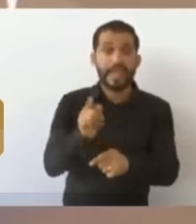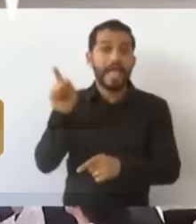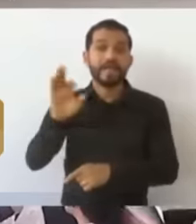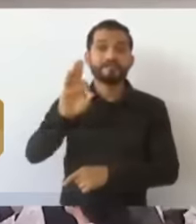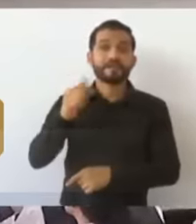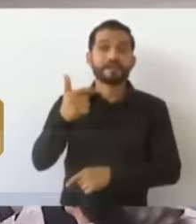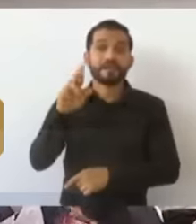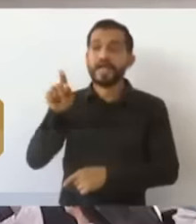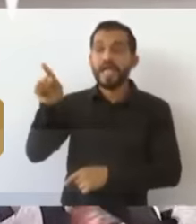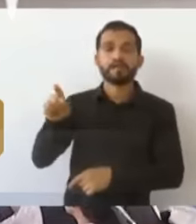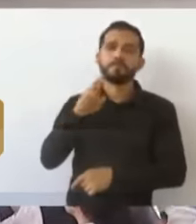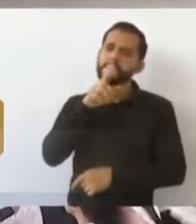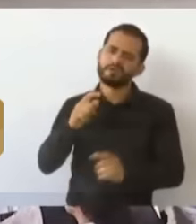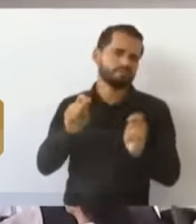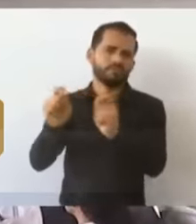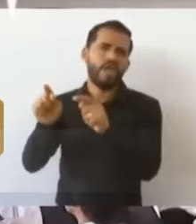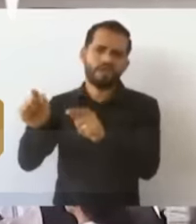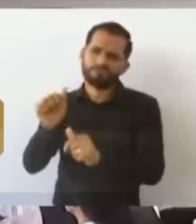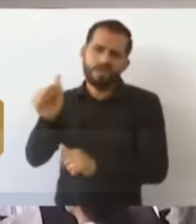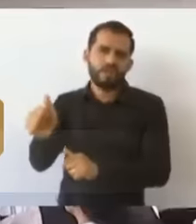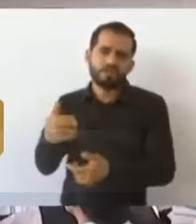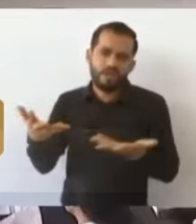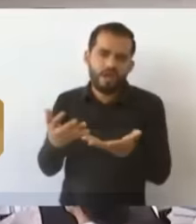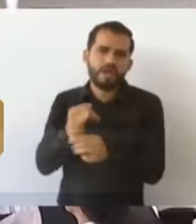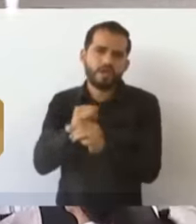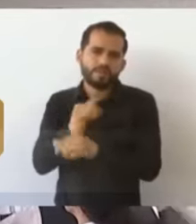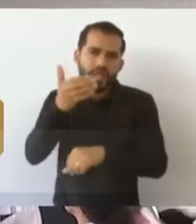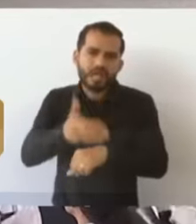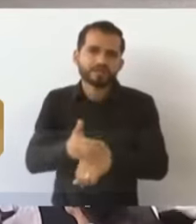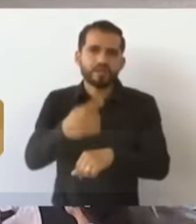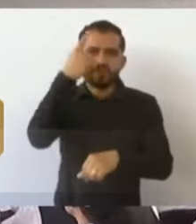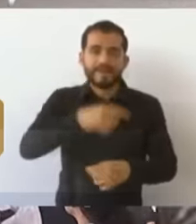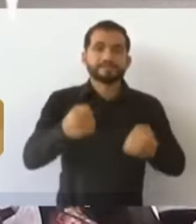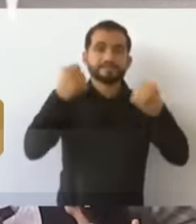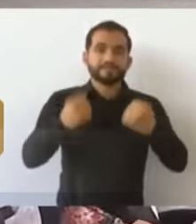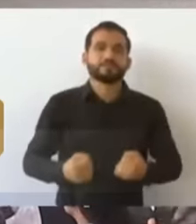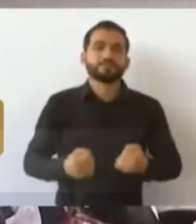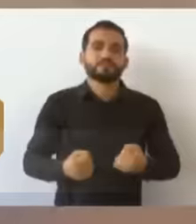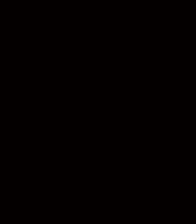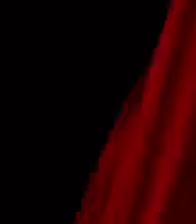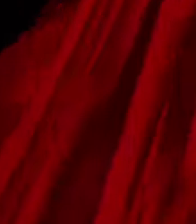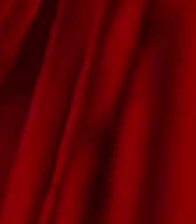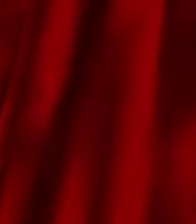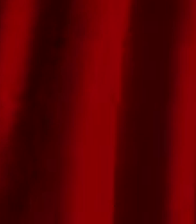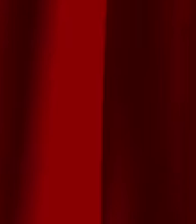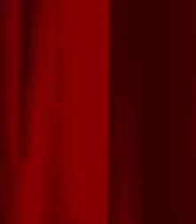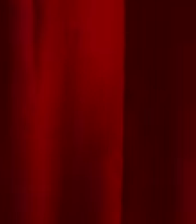General, que esté allá y que se garantice una mayor imparcialidad.